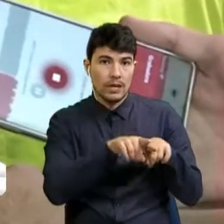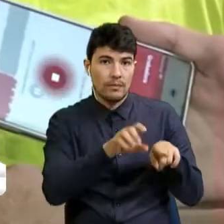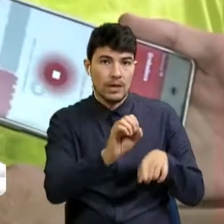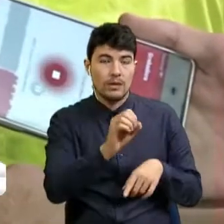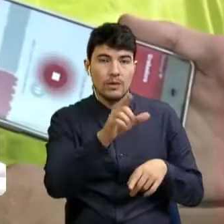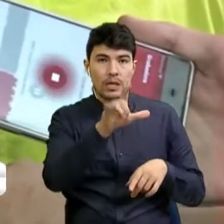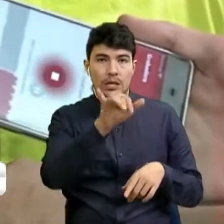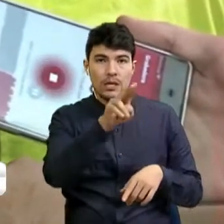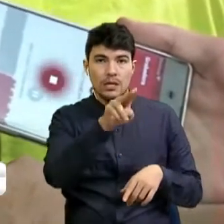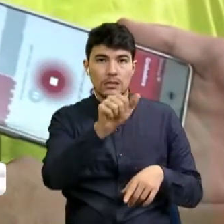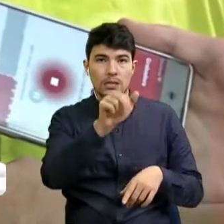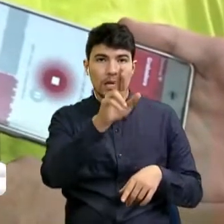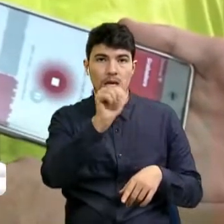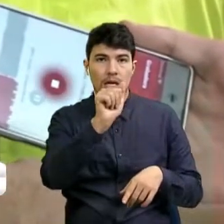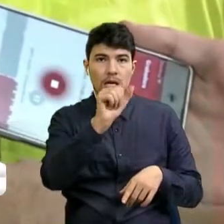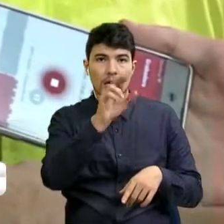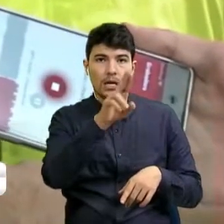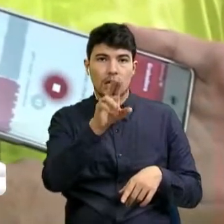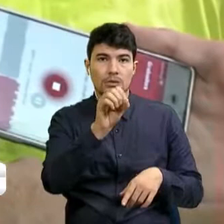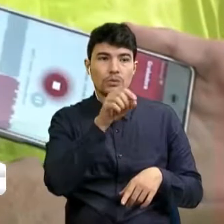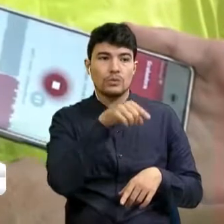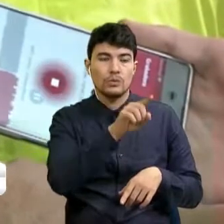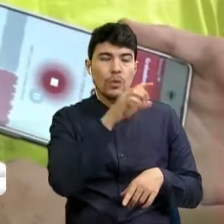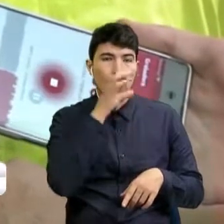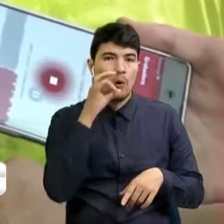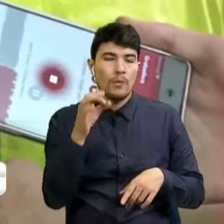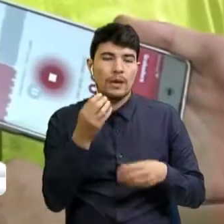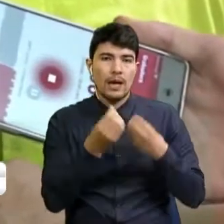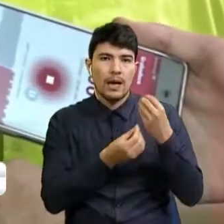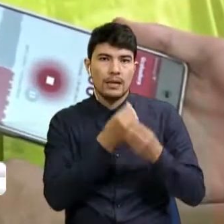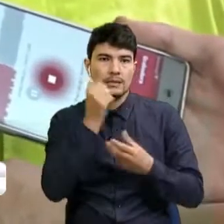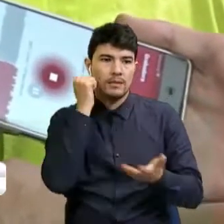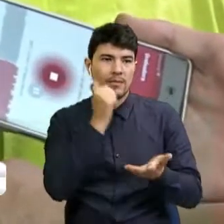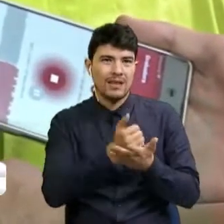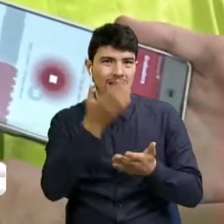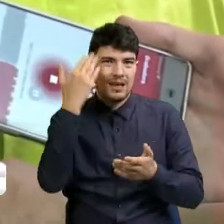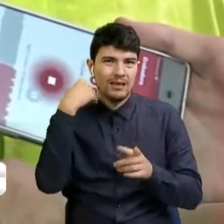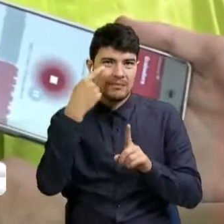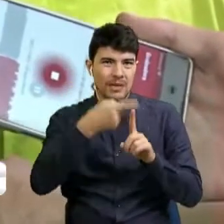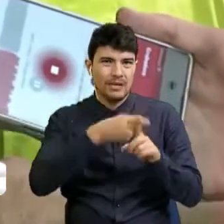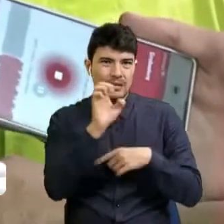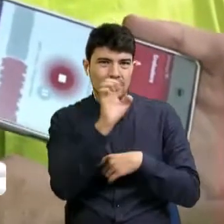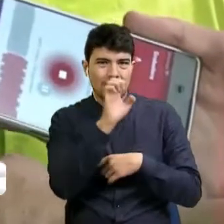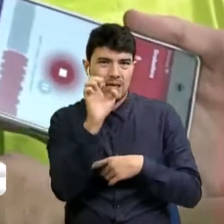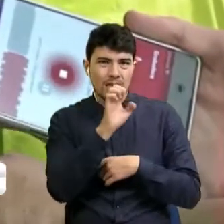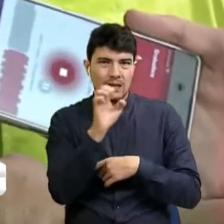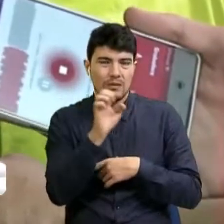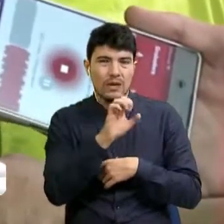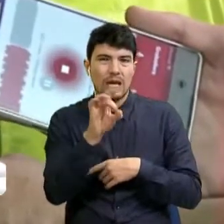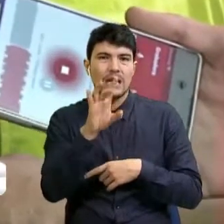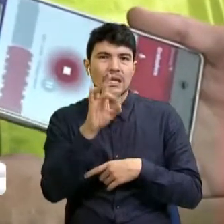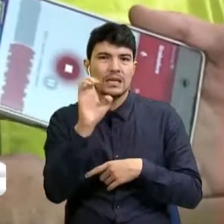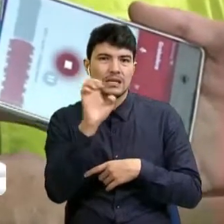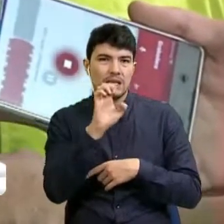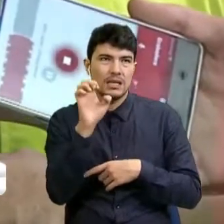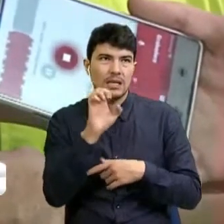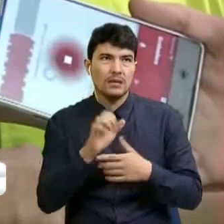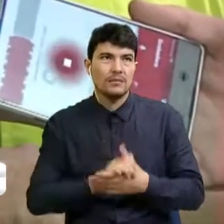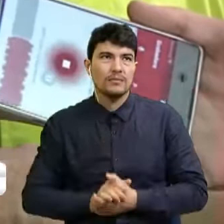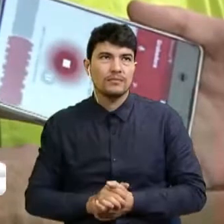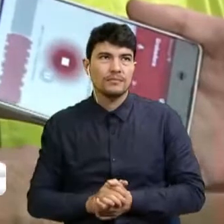cometieron un homicidio a principios del mes de enero específicamente el 15 de enero